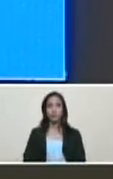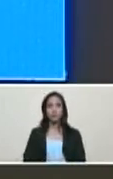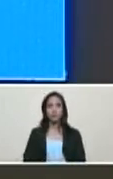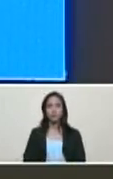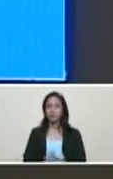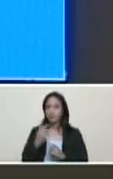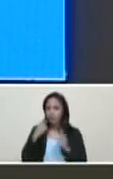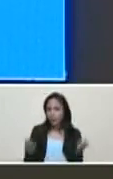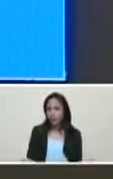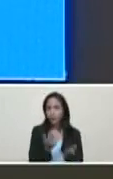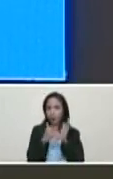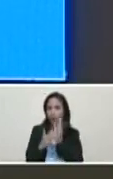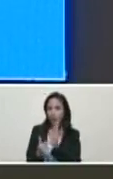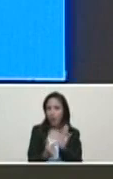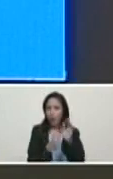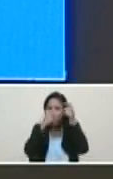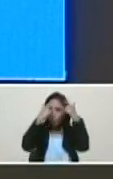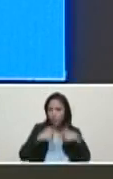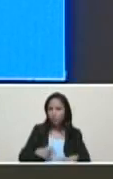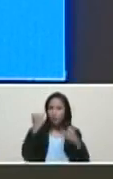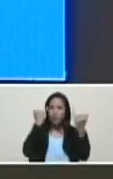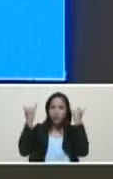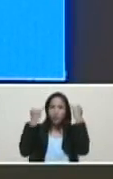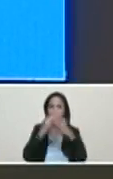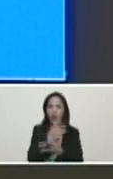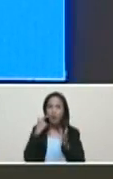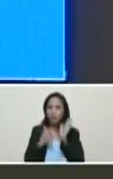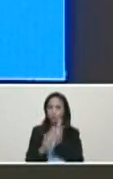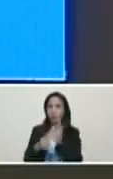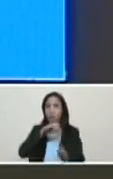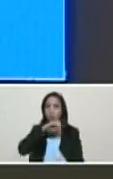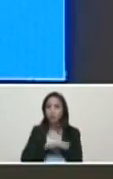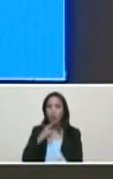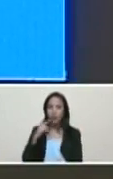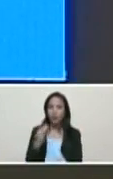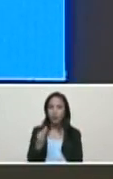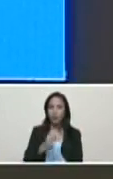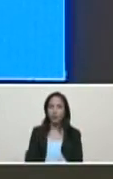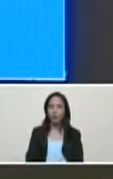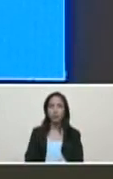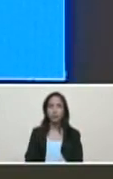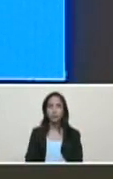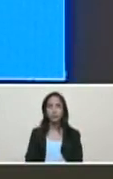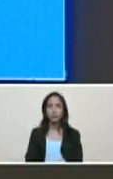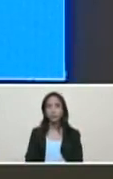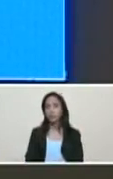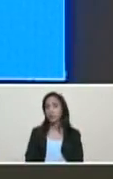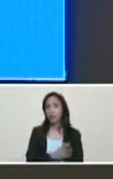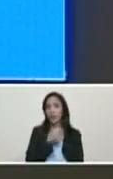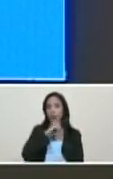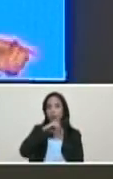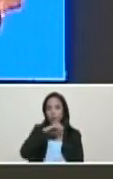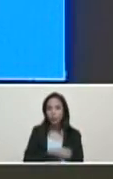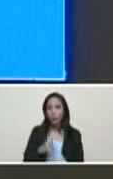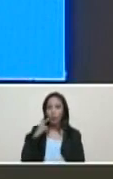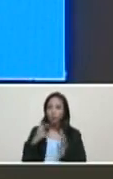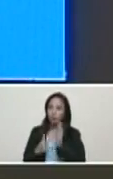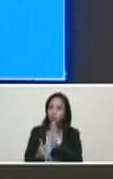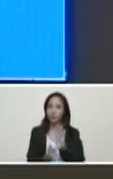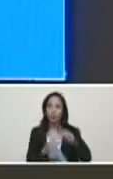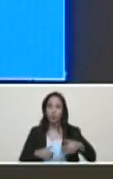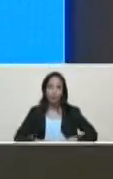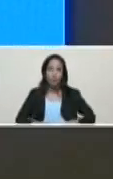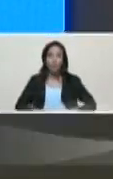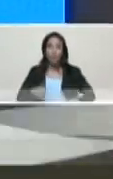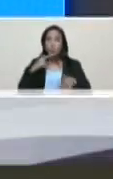nutrir con su ejemplo, su doctrina, sus ideas originales y originarias, fundacionales, nutrir el esfuerzo del